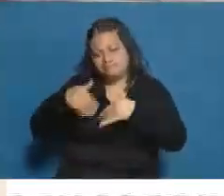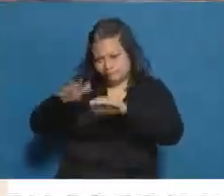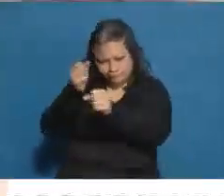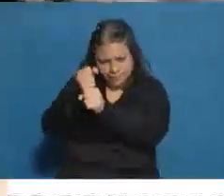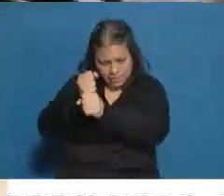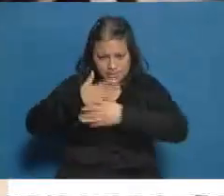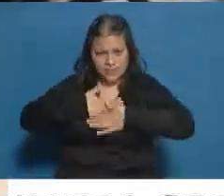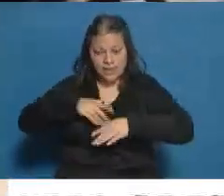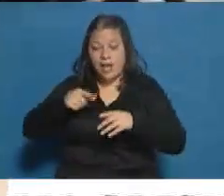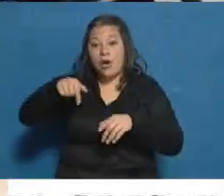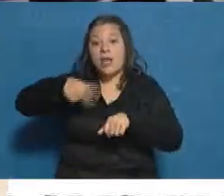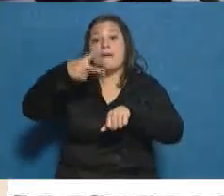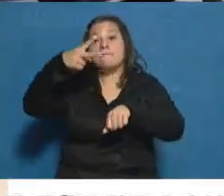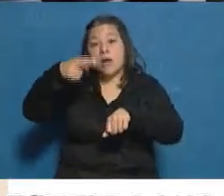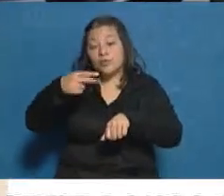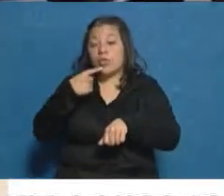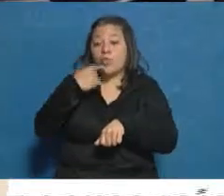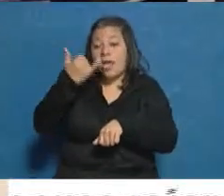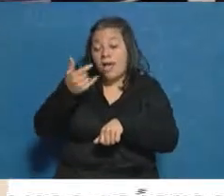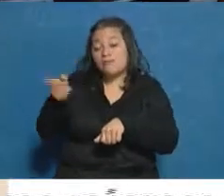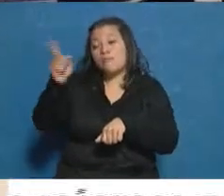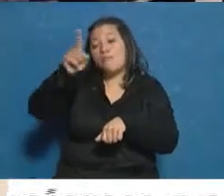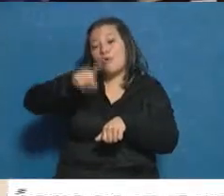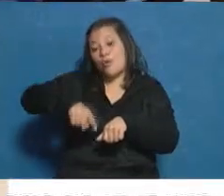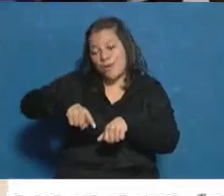tranquilo, Juan Manuel. Nosotros nos vamos a ir una pausa, cualquier cosa, volvemos a tomar contacto.